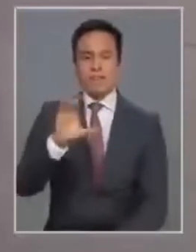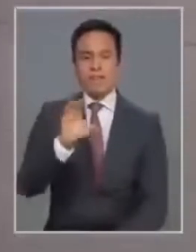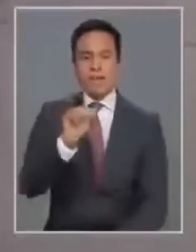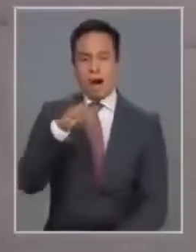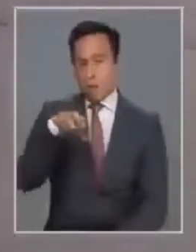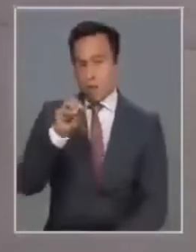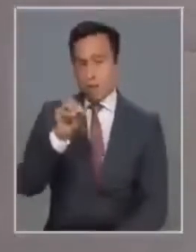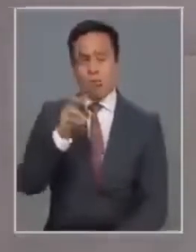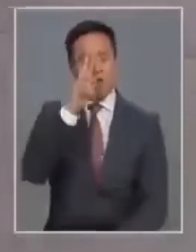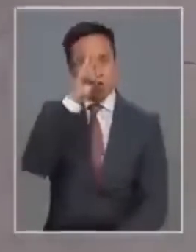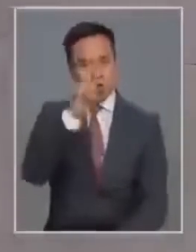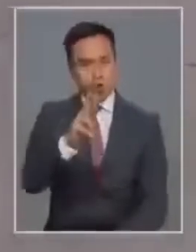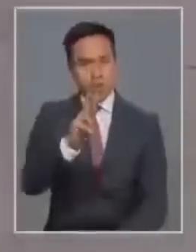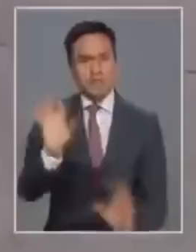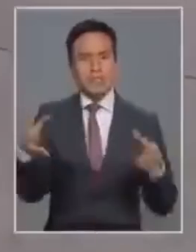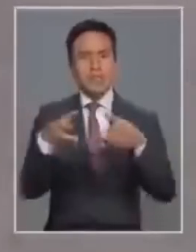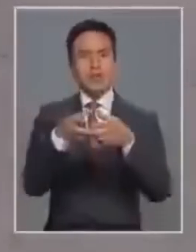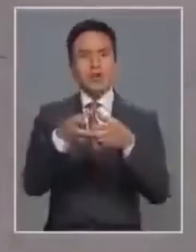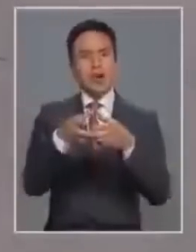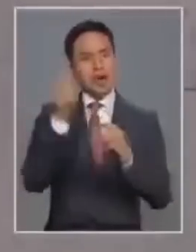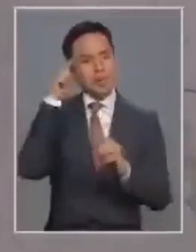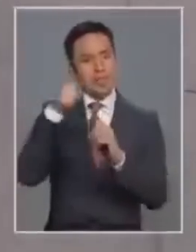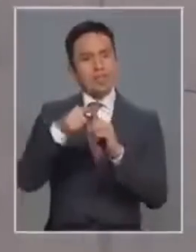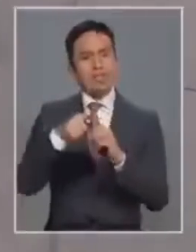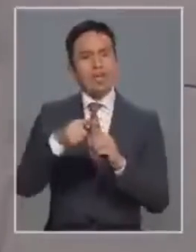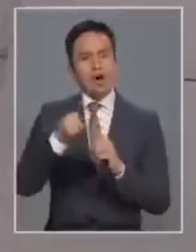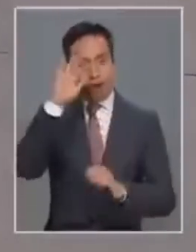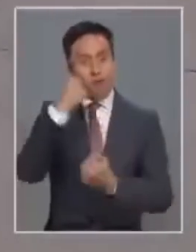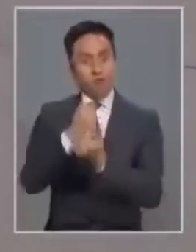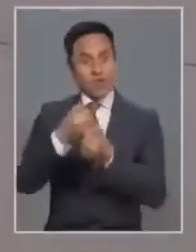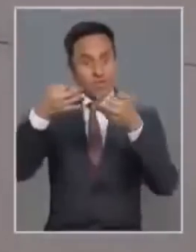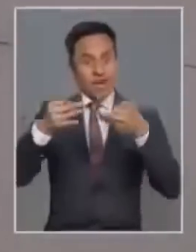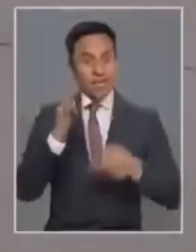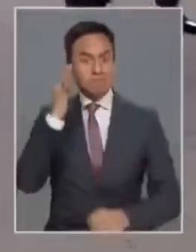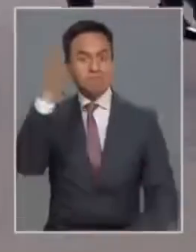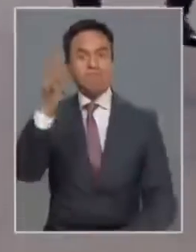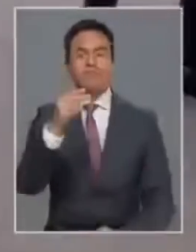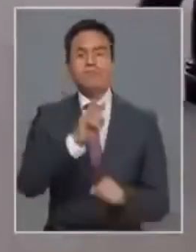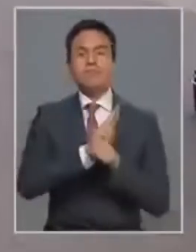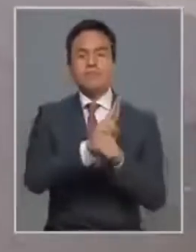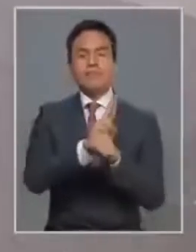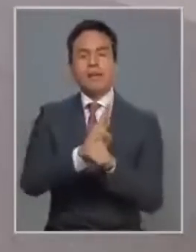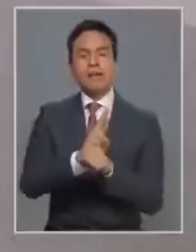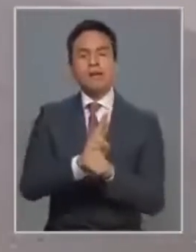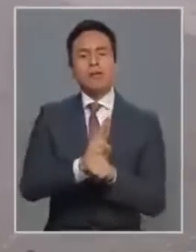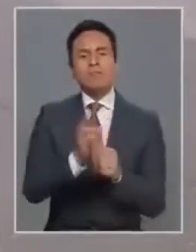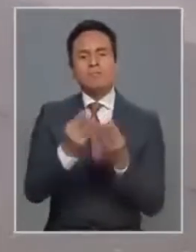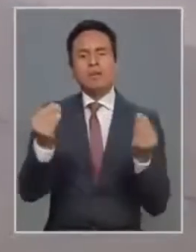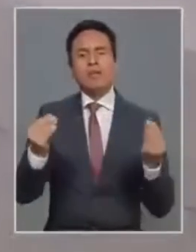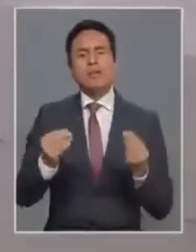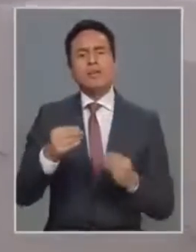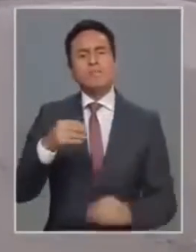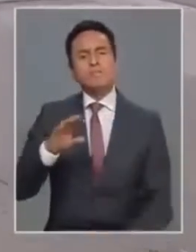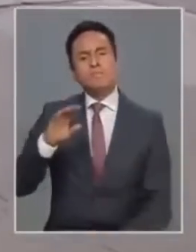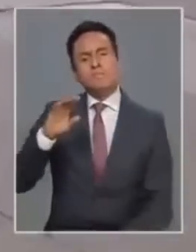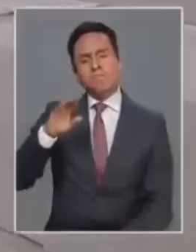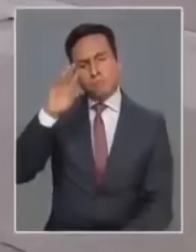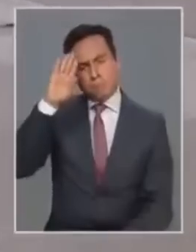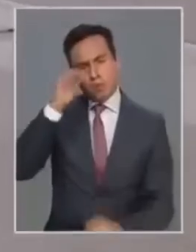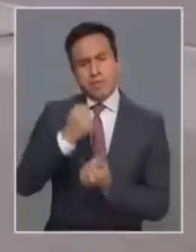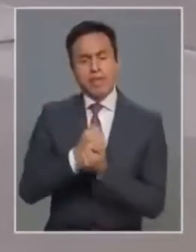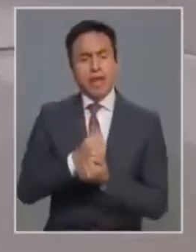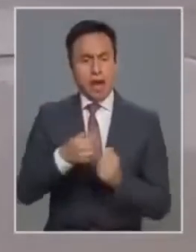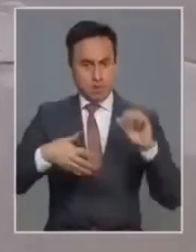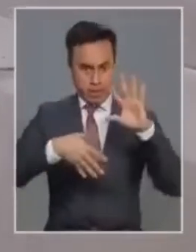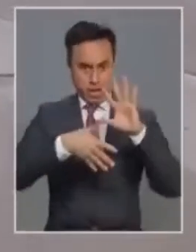parecerá repetitivo, pero a mí sí me parece que cada uno tiene un toque diferente y algo diferente. Entonces, pues, en lo personal me gustó. ¿Algo que quieras